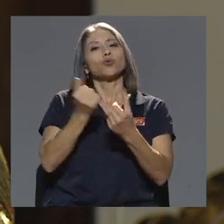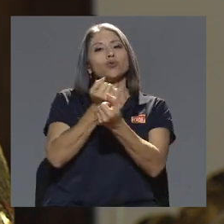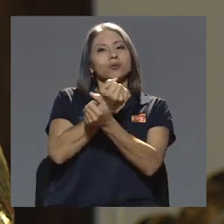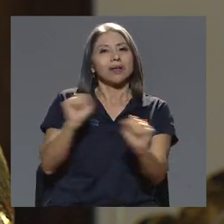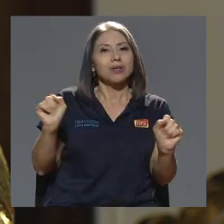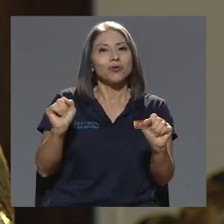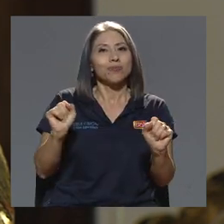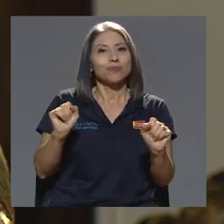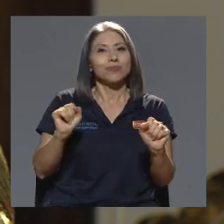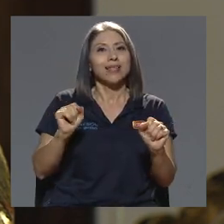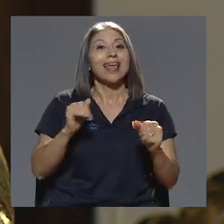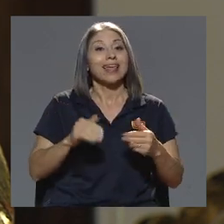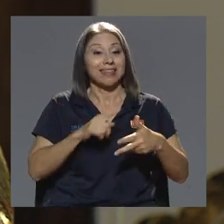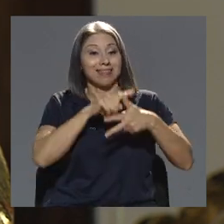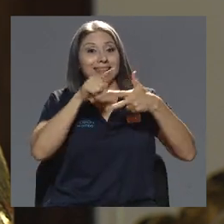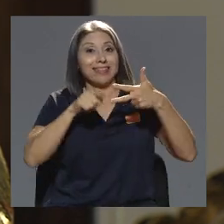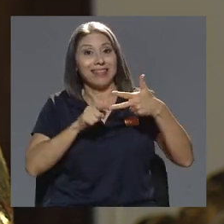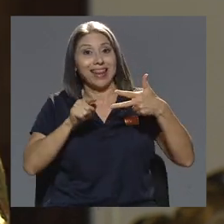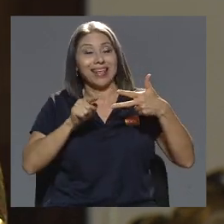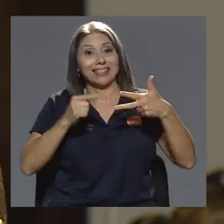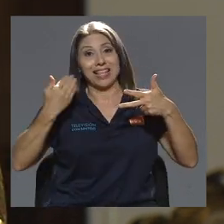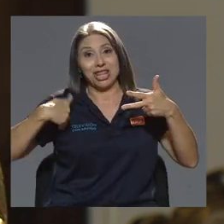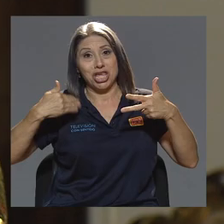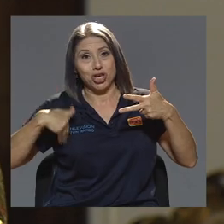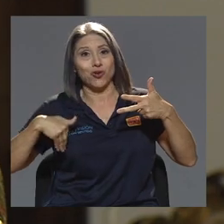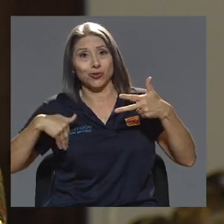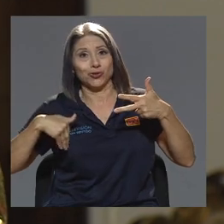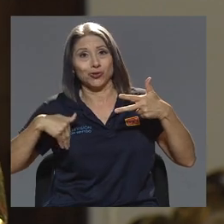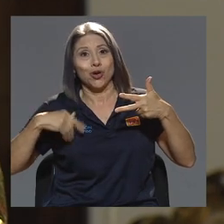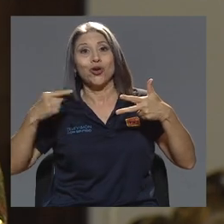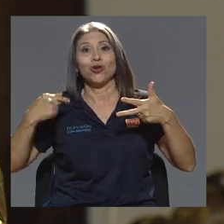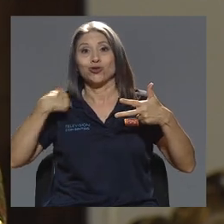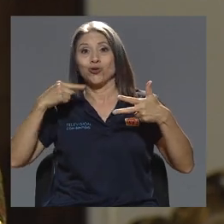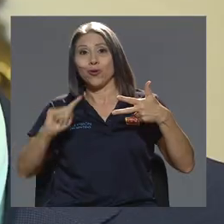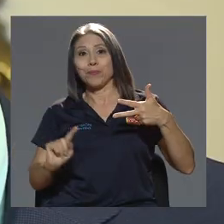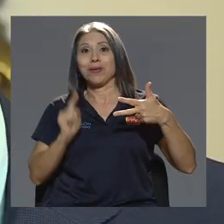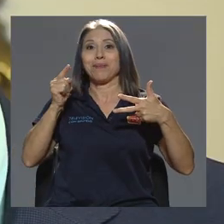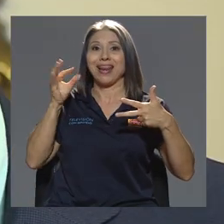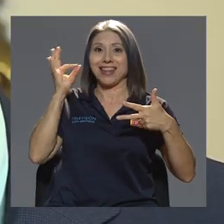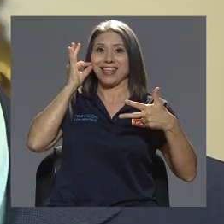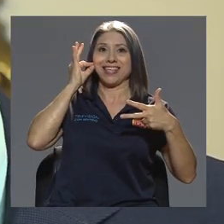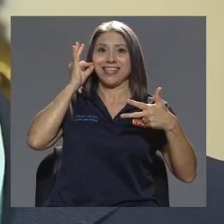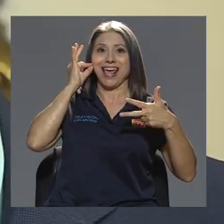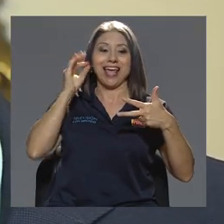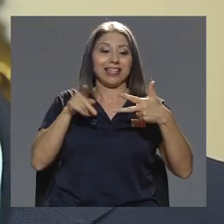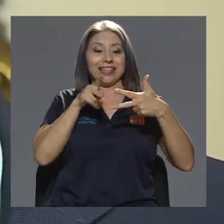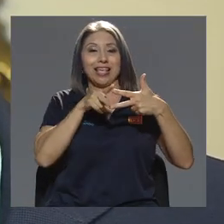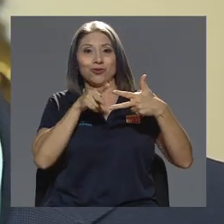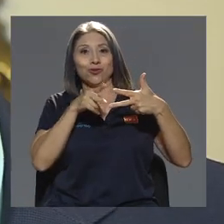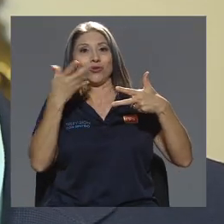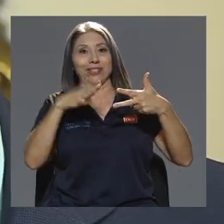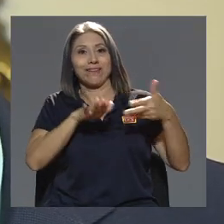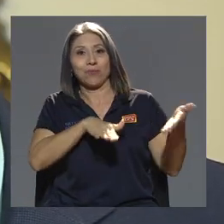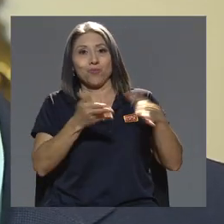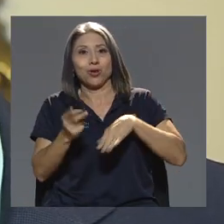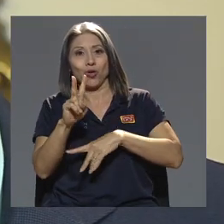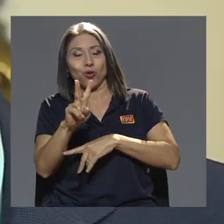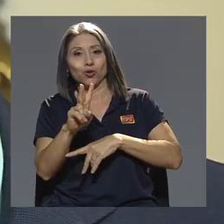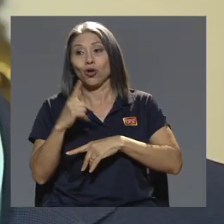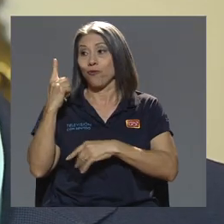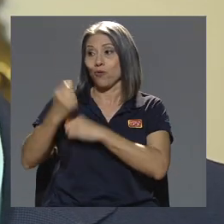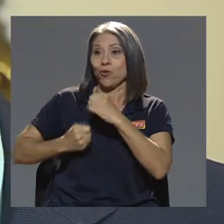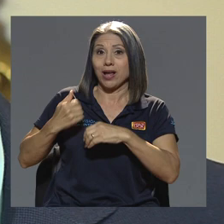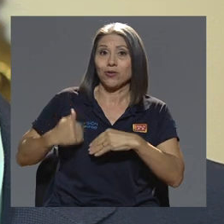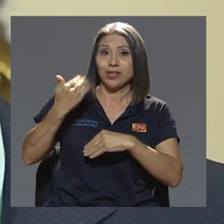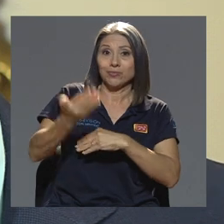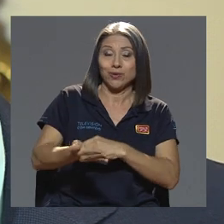la primera niña después de 3 niños, de los cuales habían muerto 2. Entonces yo me convertí en... Un año después, un 5 de febrero del